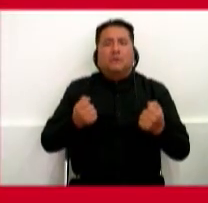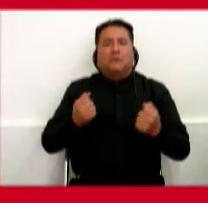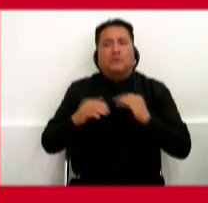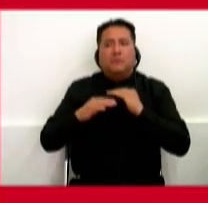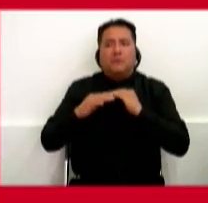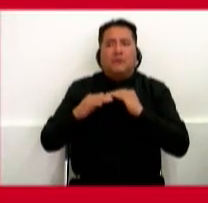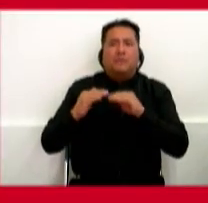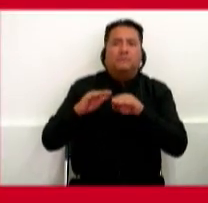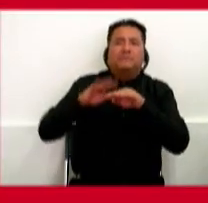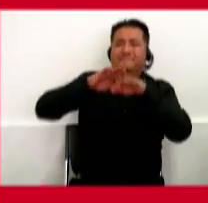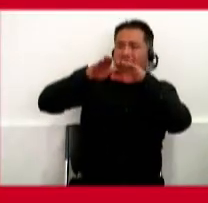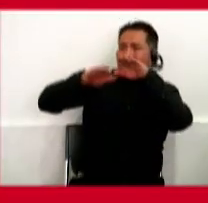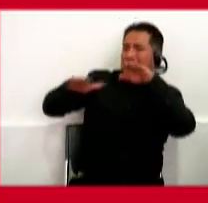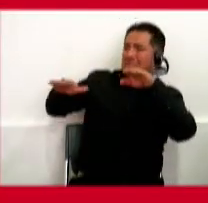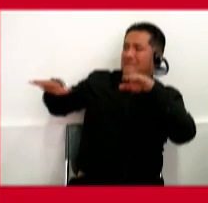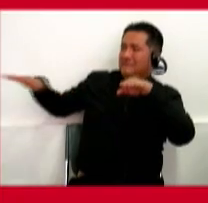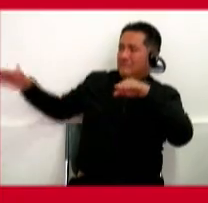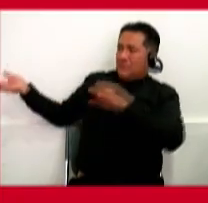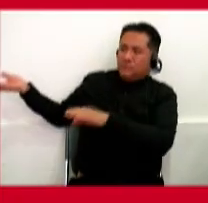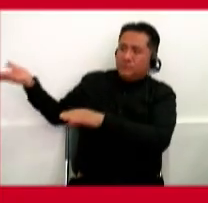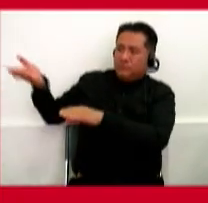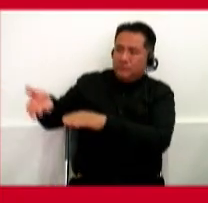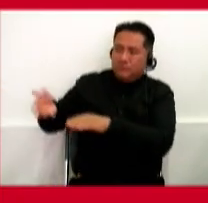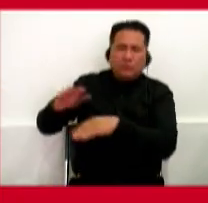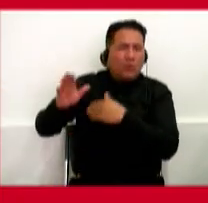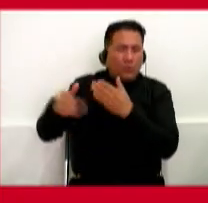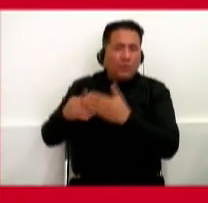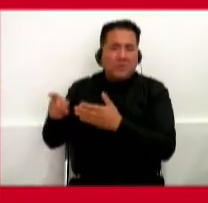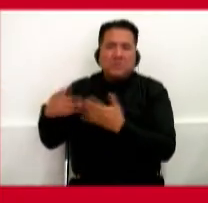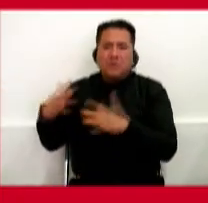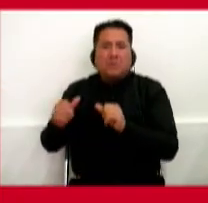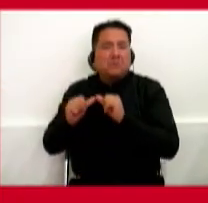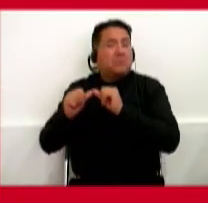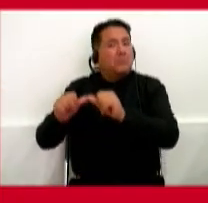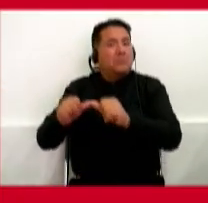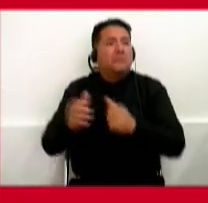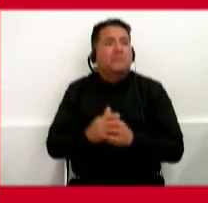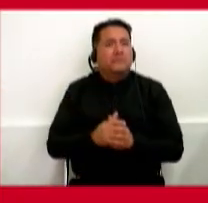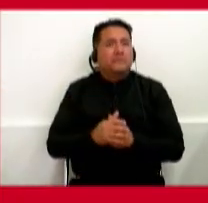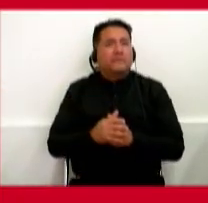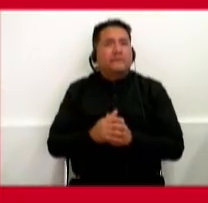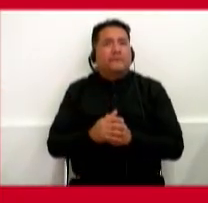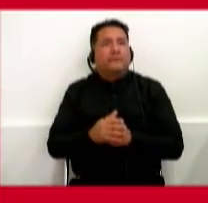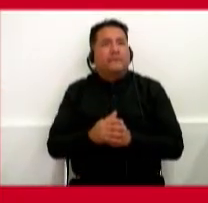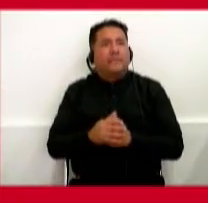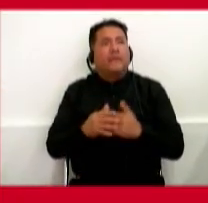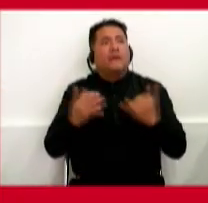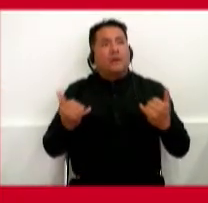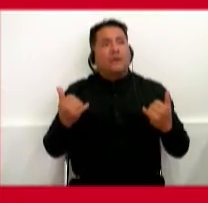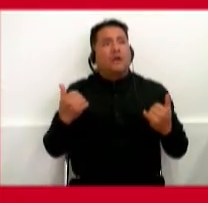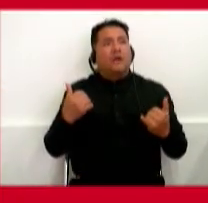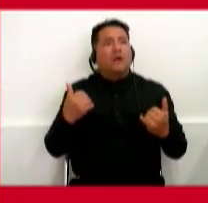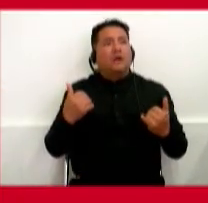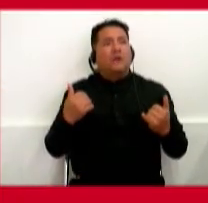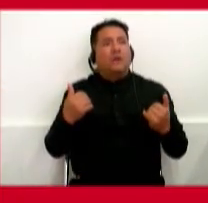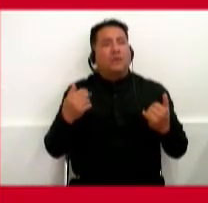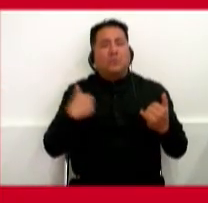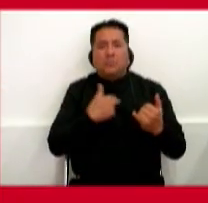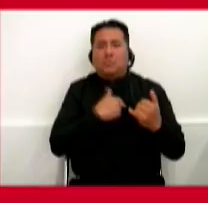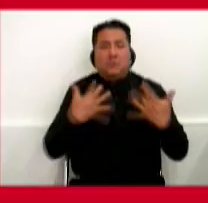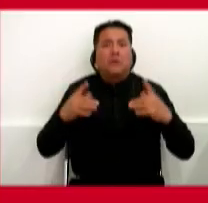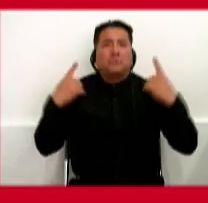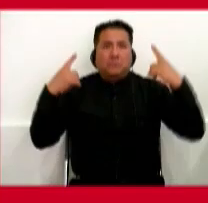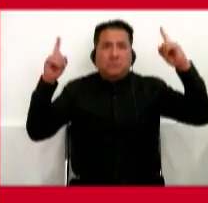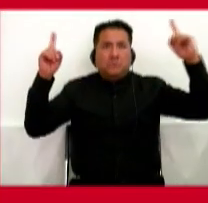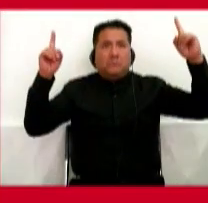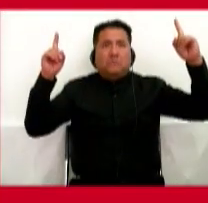camiones. Y estamos convencidos que al implementar un sistema de gestión integrado de carguío de camiones, hemos logrado un proceso